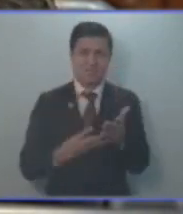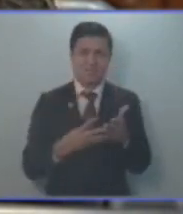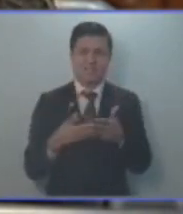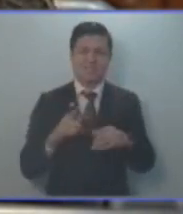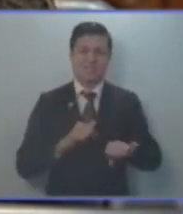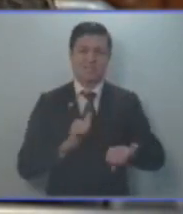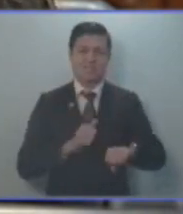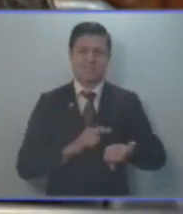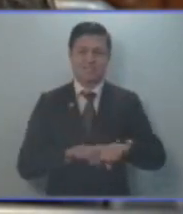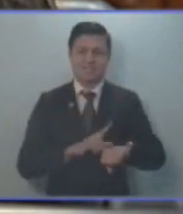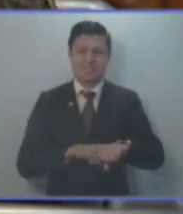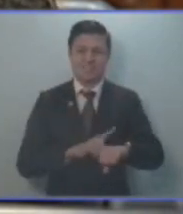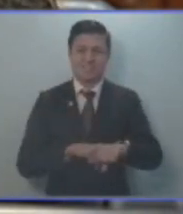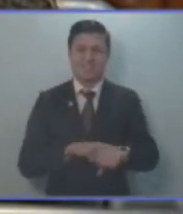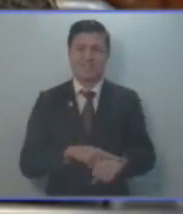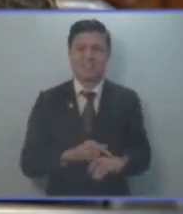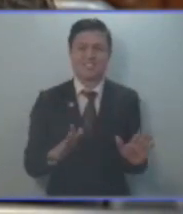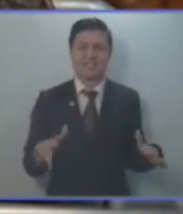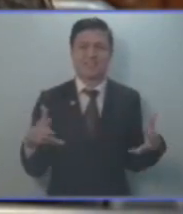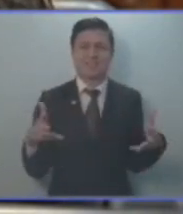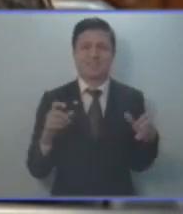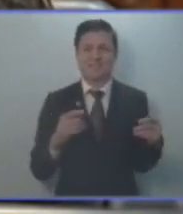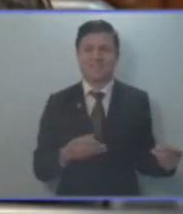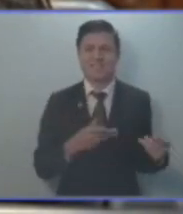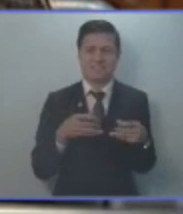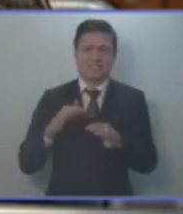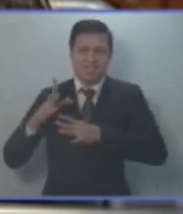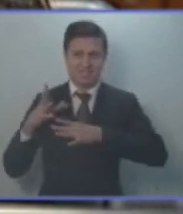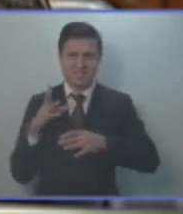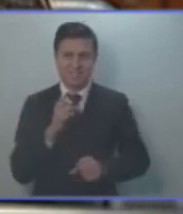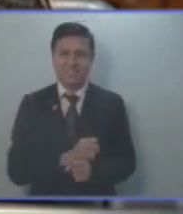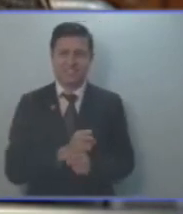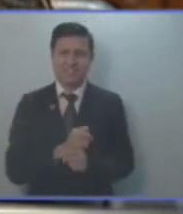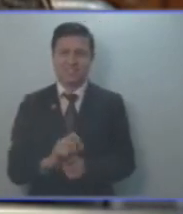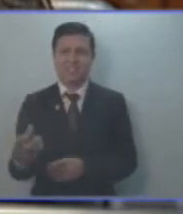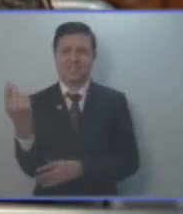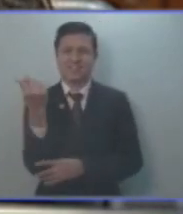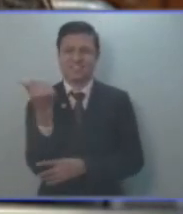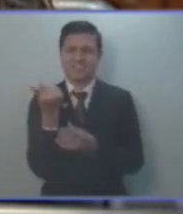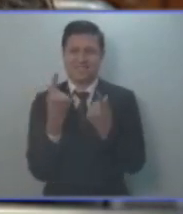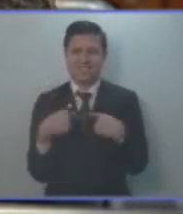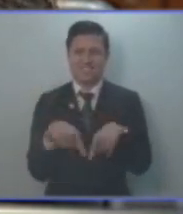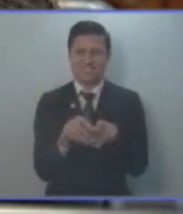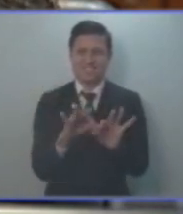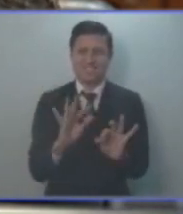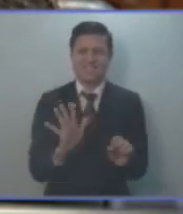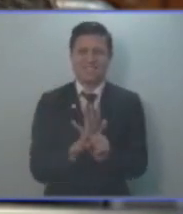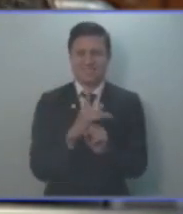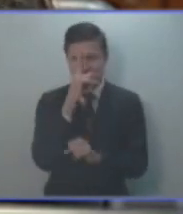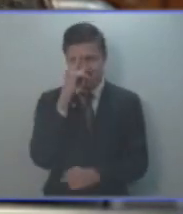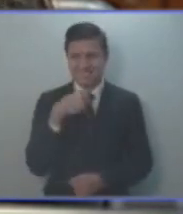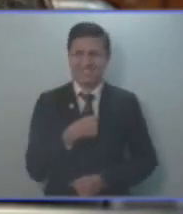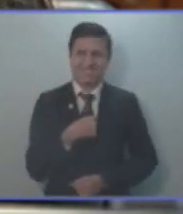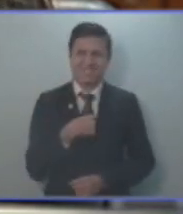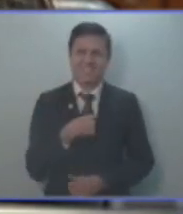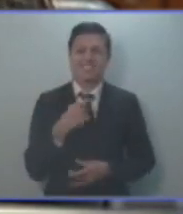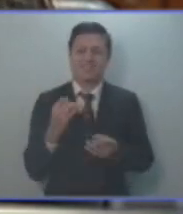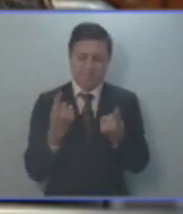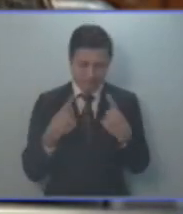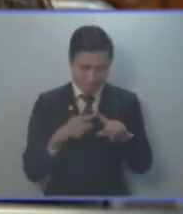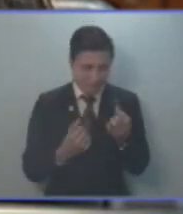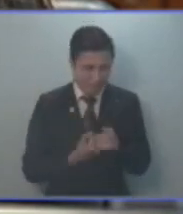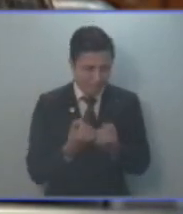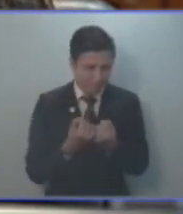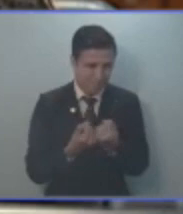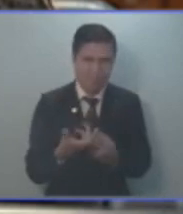tiempo porque da la certeza de seguir invirtiendo a la gente de seguir cambiando el país